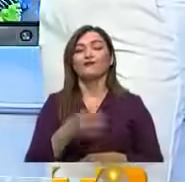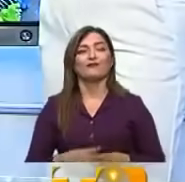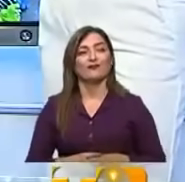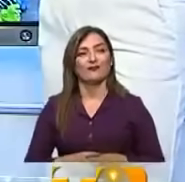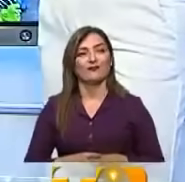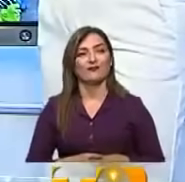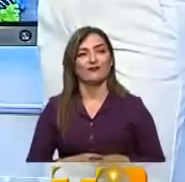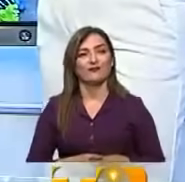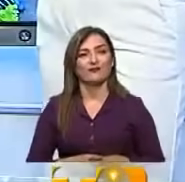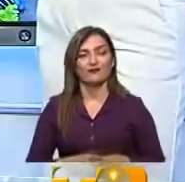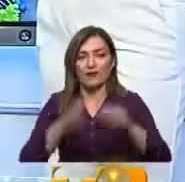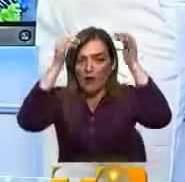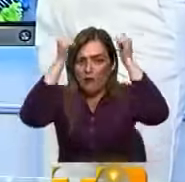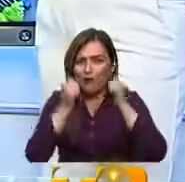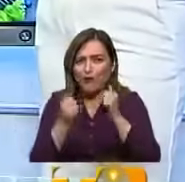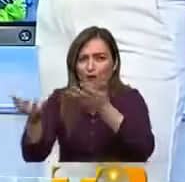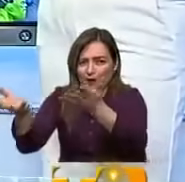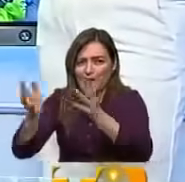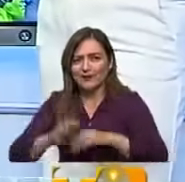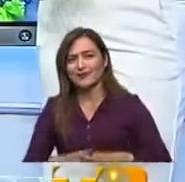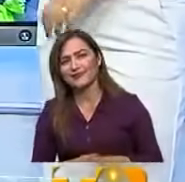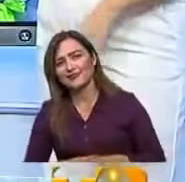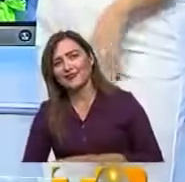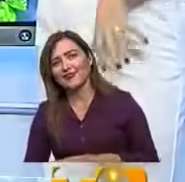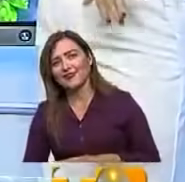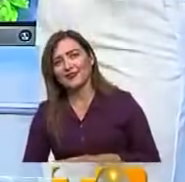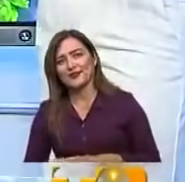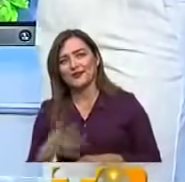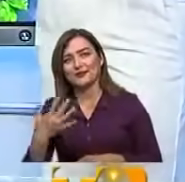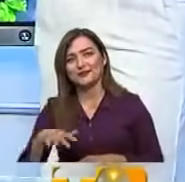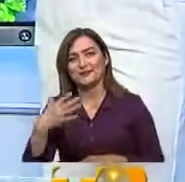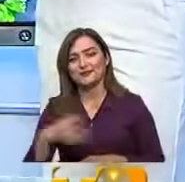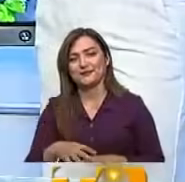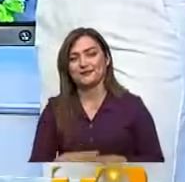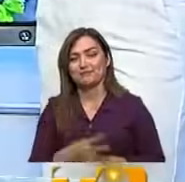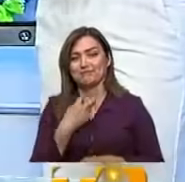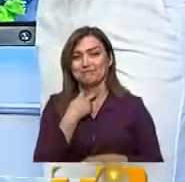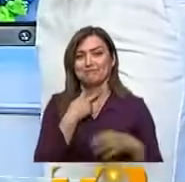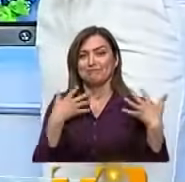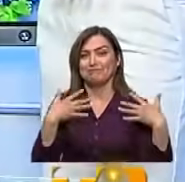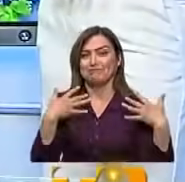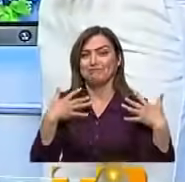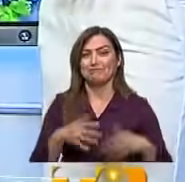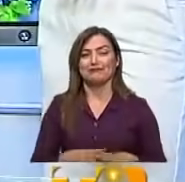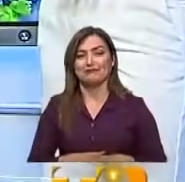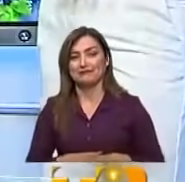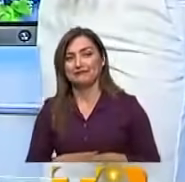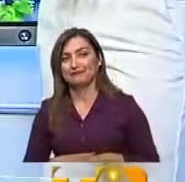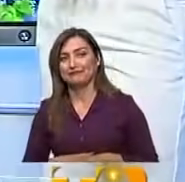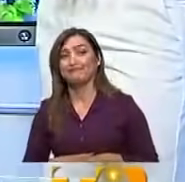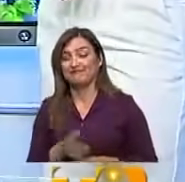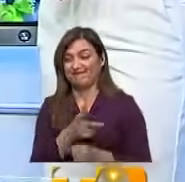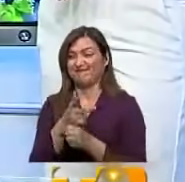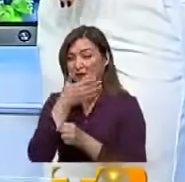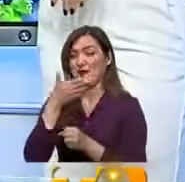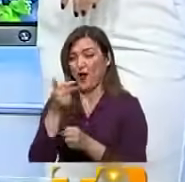día también pero para ti, Juan Miguel. Pero póngase la máscara, póngase eso. Ay, qué miedo. Como que tiene que empezar a hacer así las coberturas.